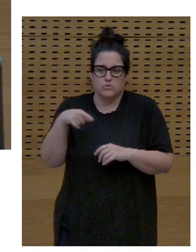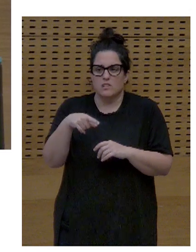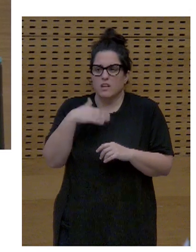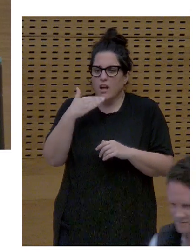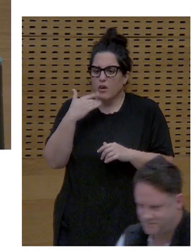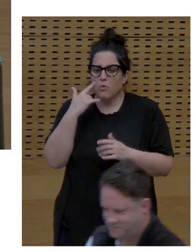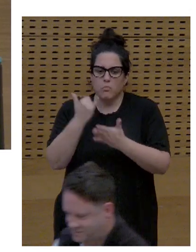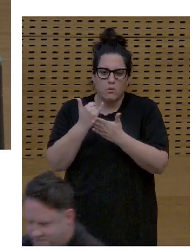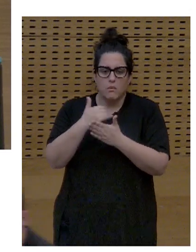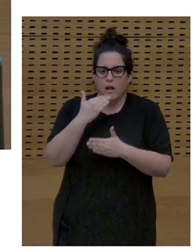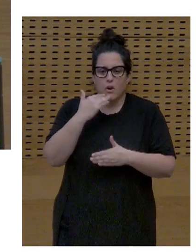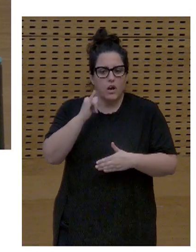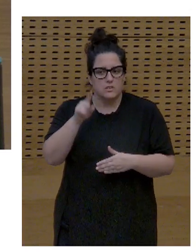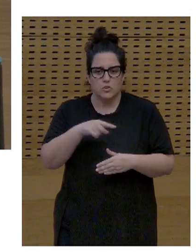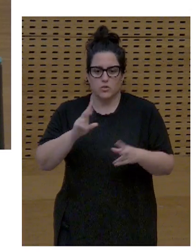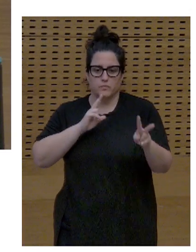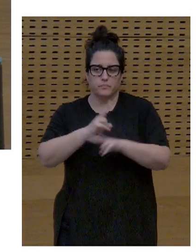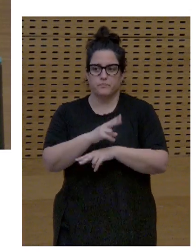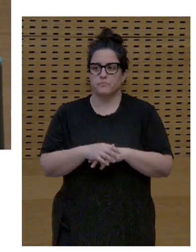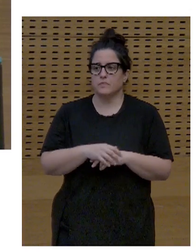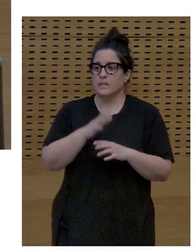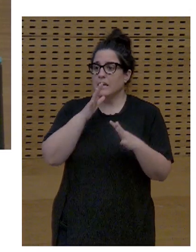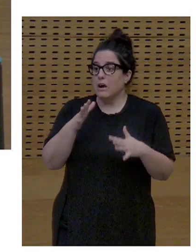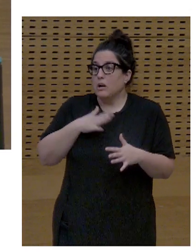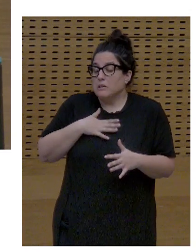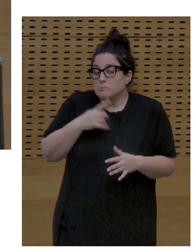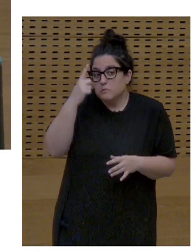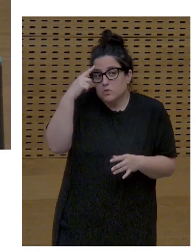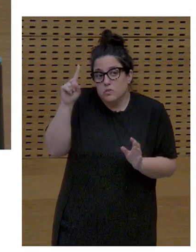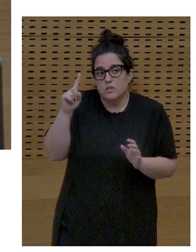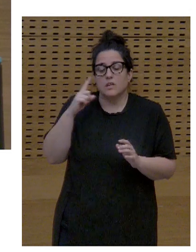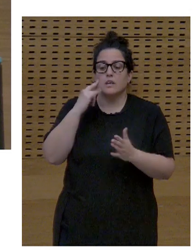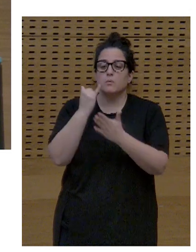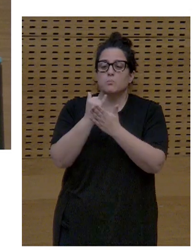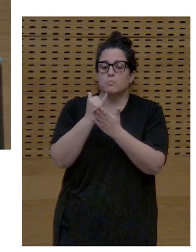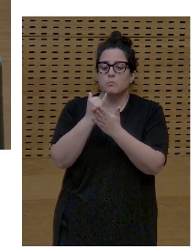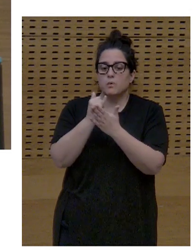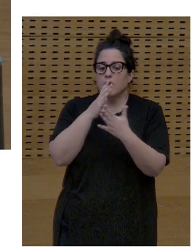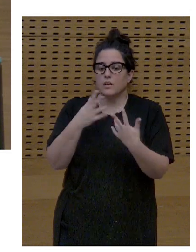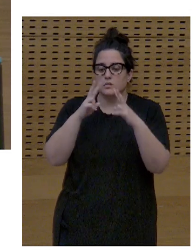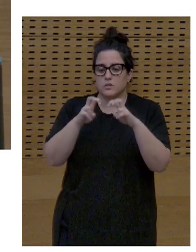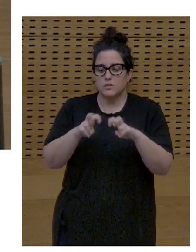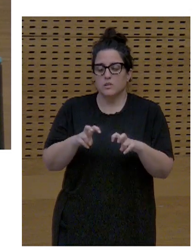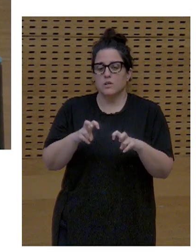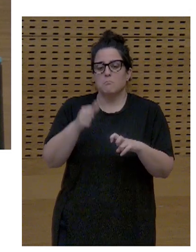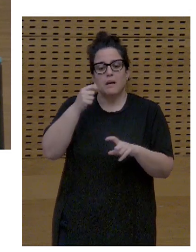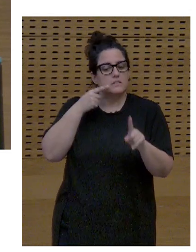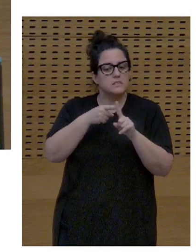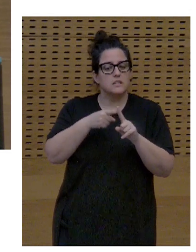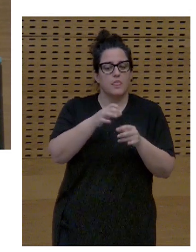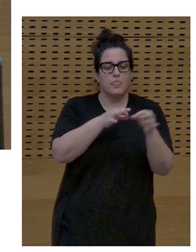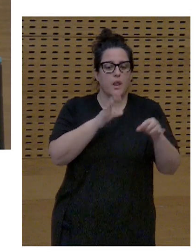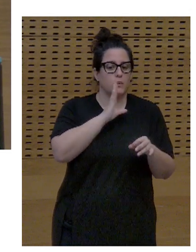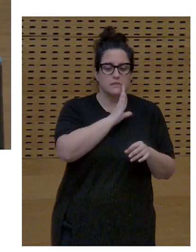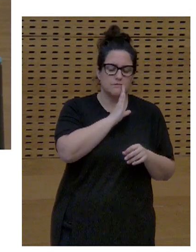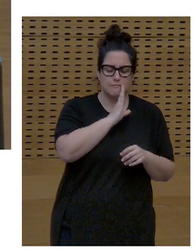Ahora mismo, que yo sepa, los ensayos van más dirigidos no tanto a las células madre,